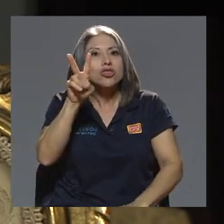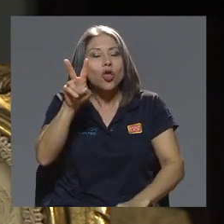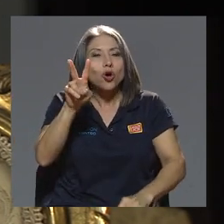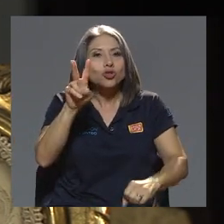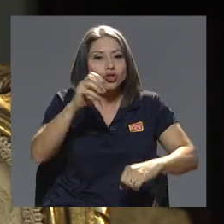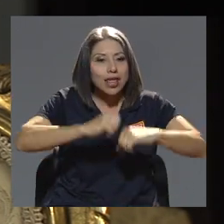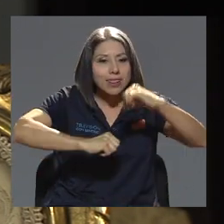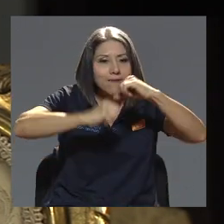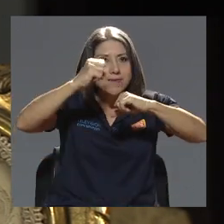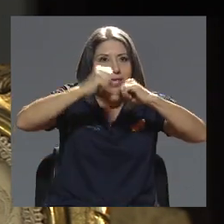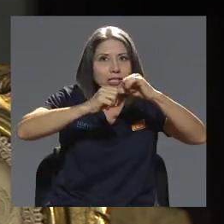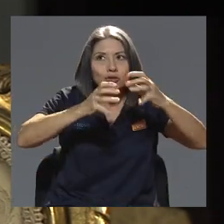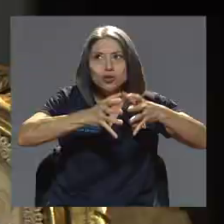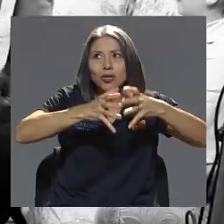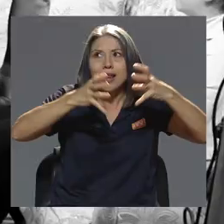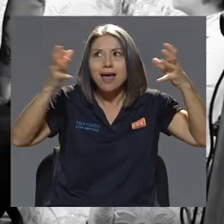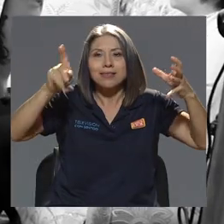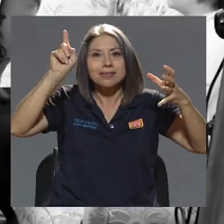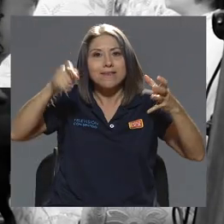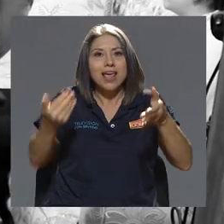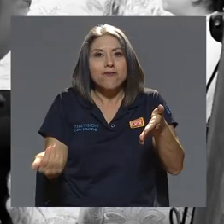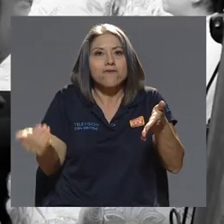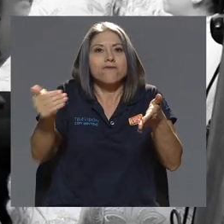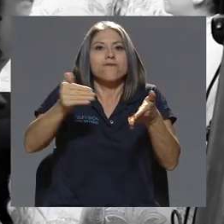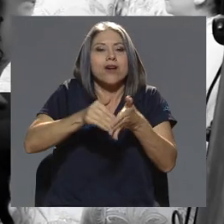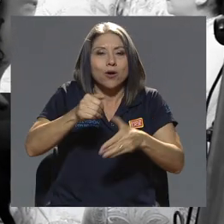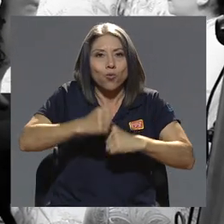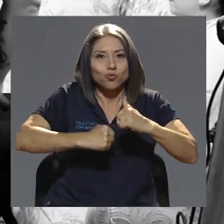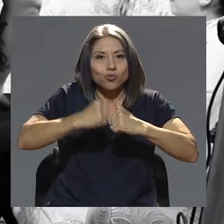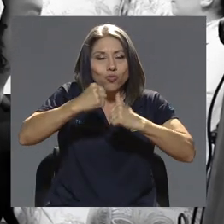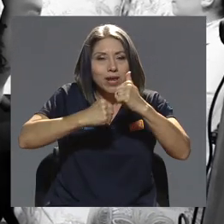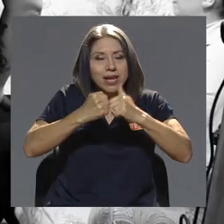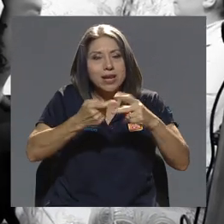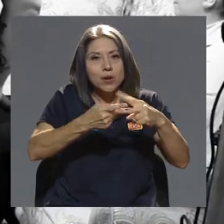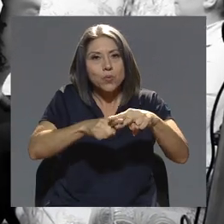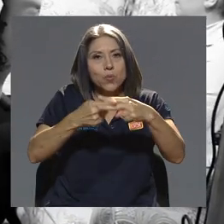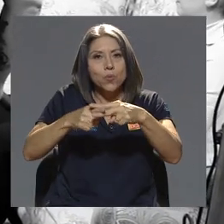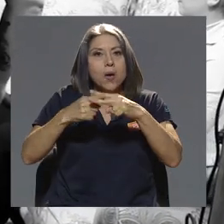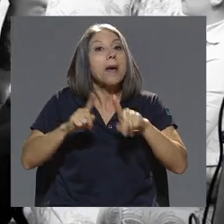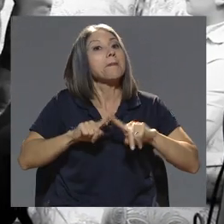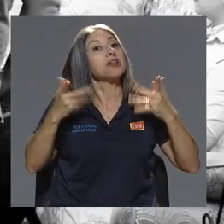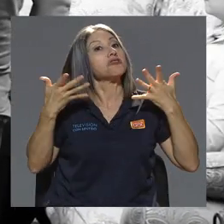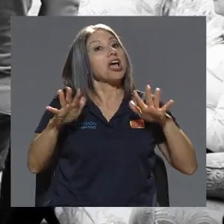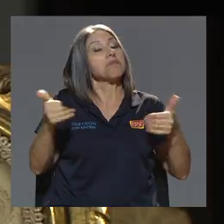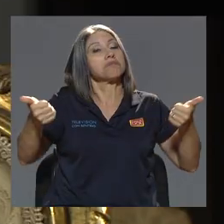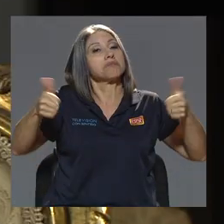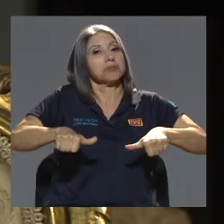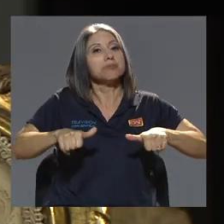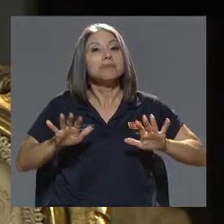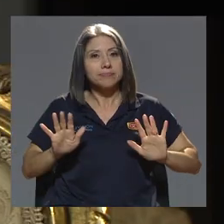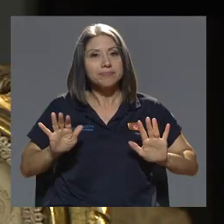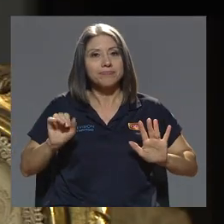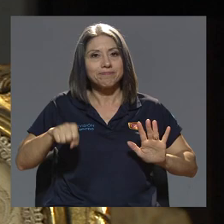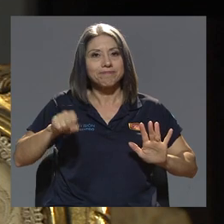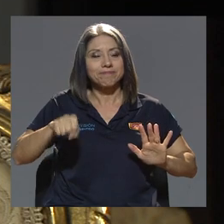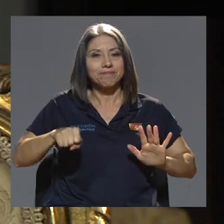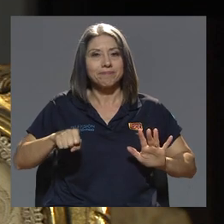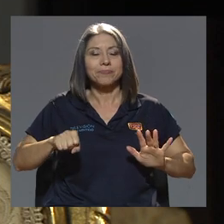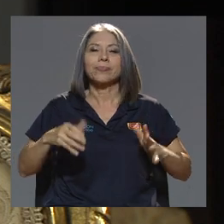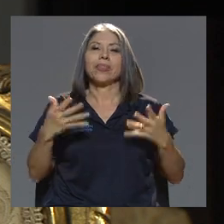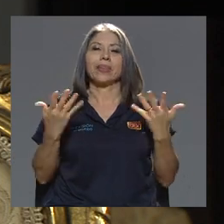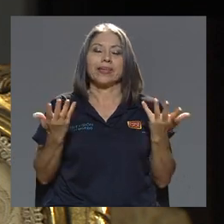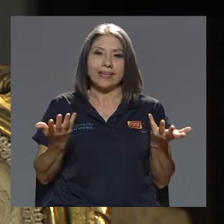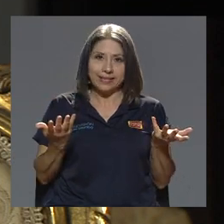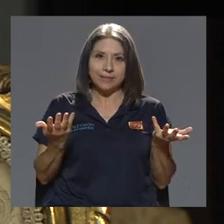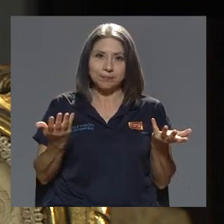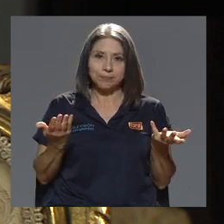monstruosos edificios que había que reconstruir. Pero bueno, había la aprobación. Y la parte de